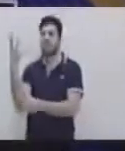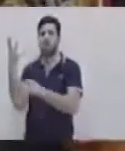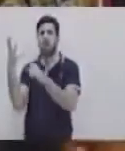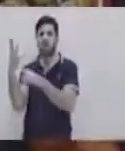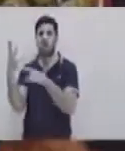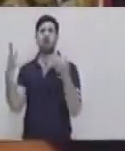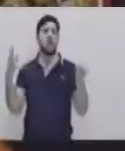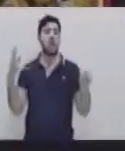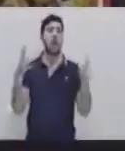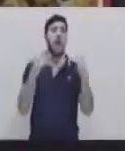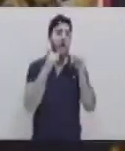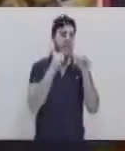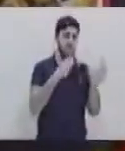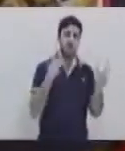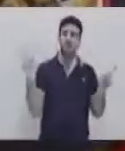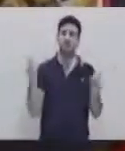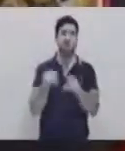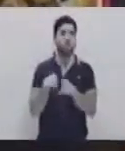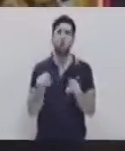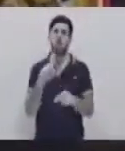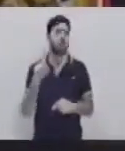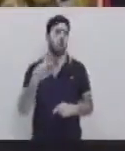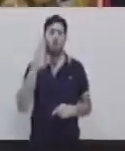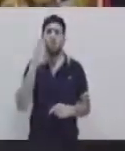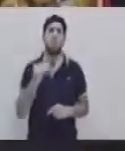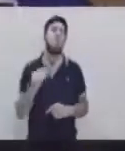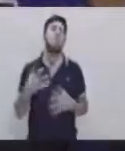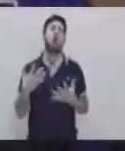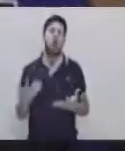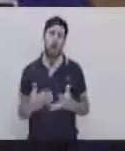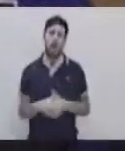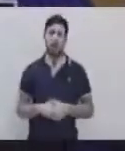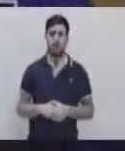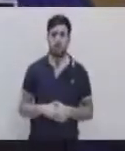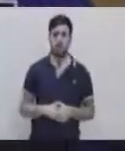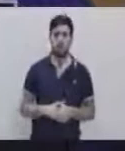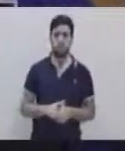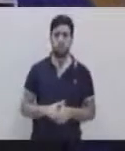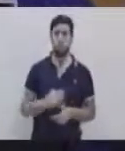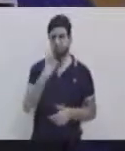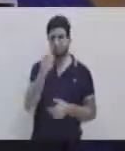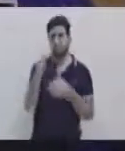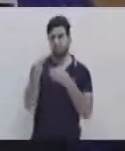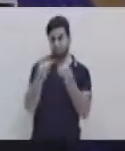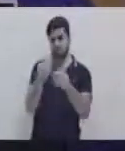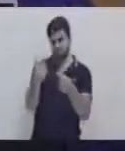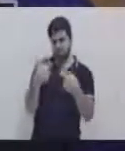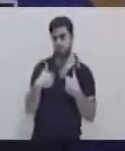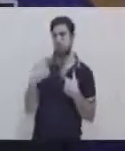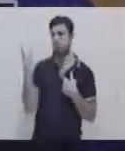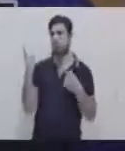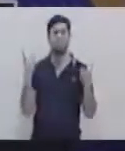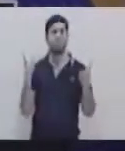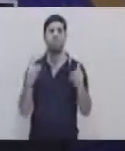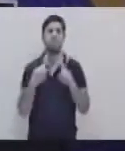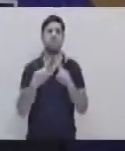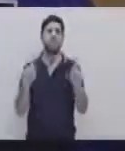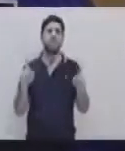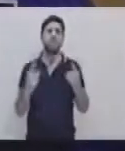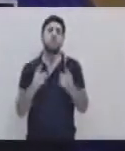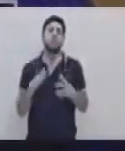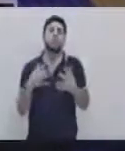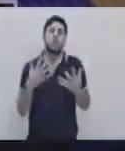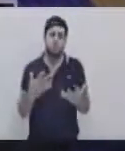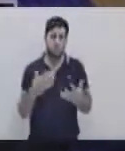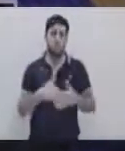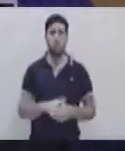planta que no tiene el animal? ¿Me pueden decir qué tiene la planta que no tiene el animal?